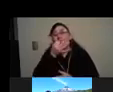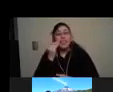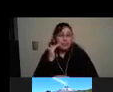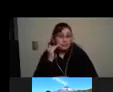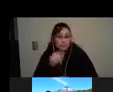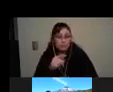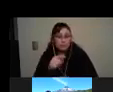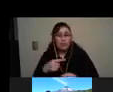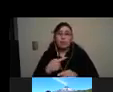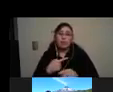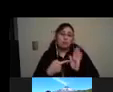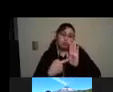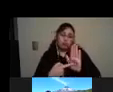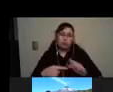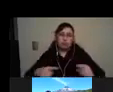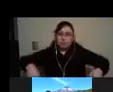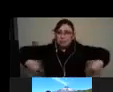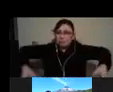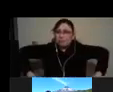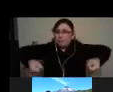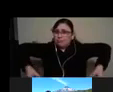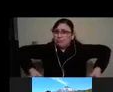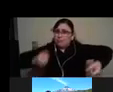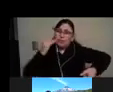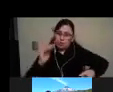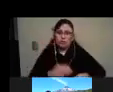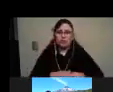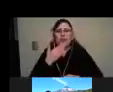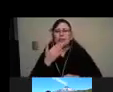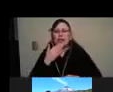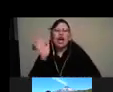y ejemplifica a un niño en silla de ruedas. Lo mismo pasa con la niña